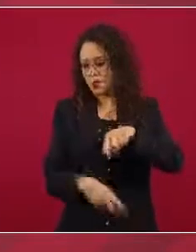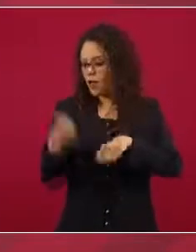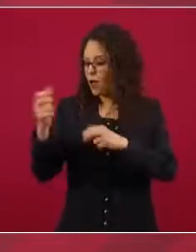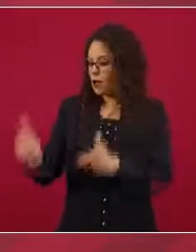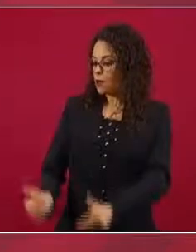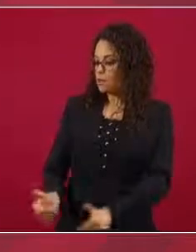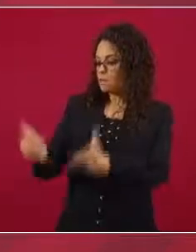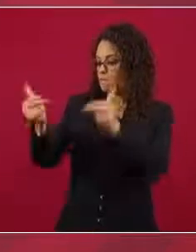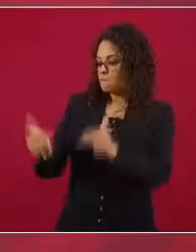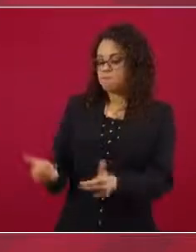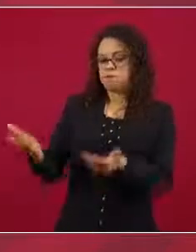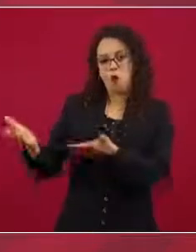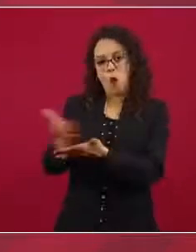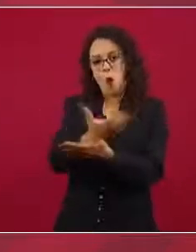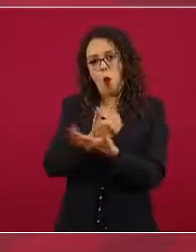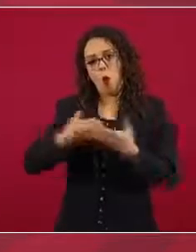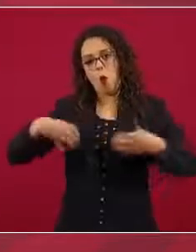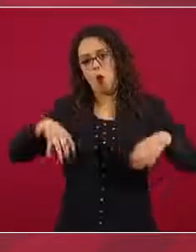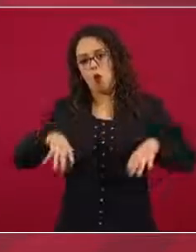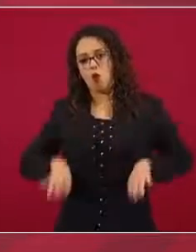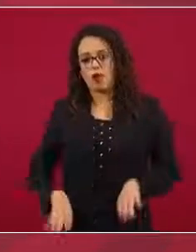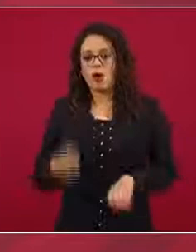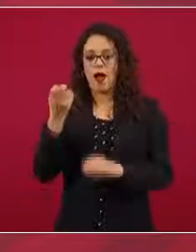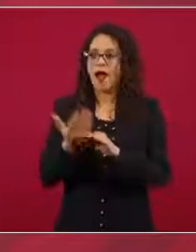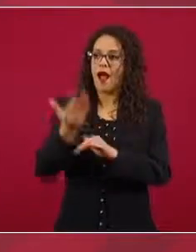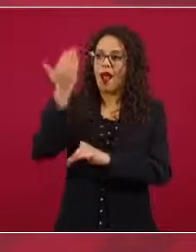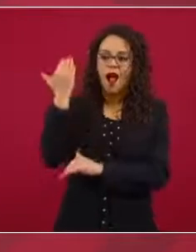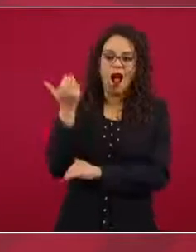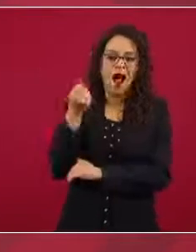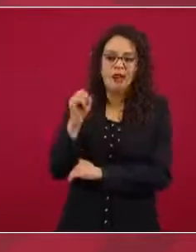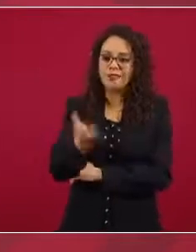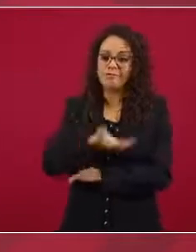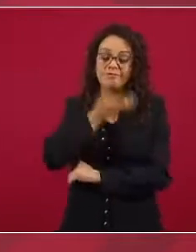público, los que estaban acostumbrados a